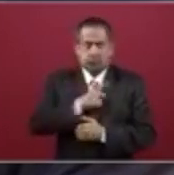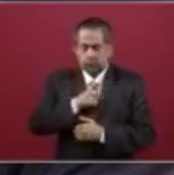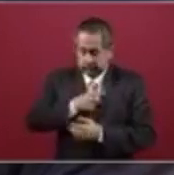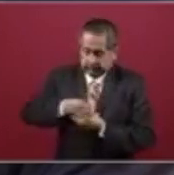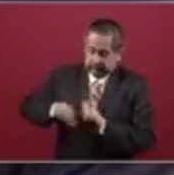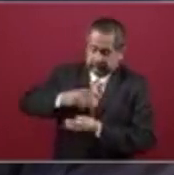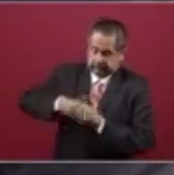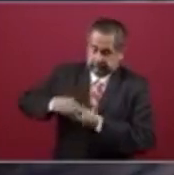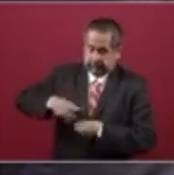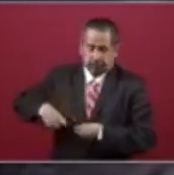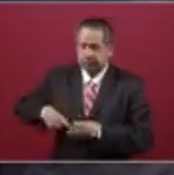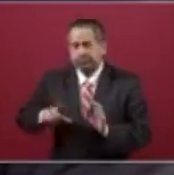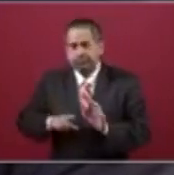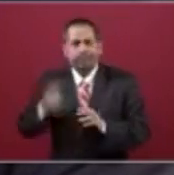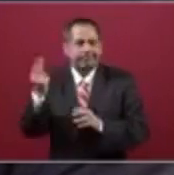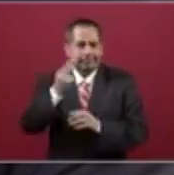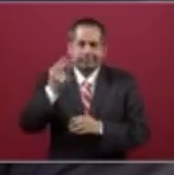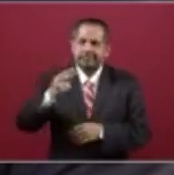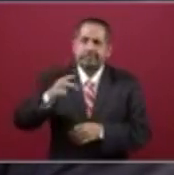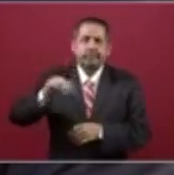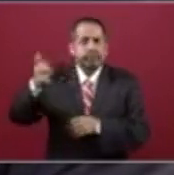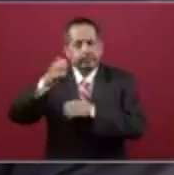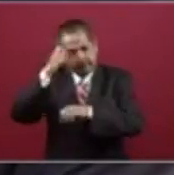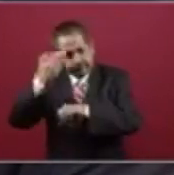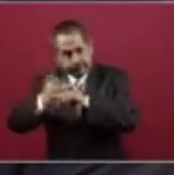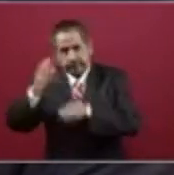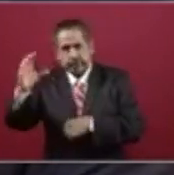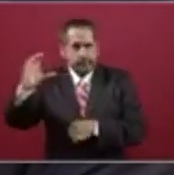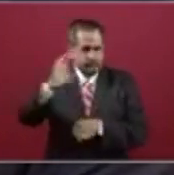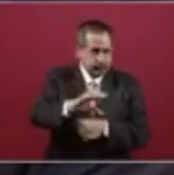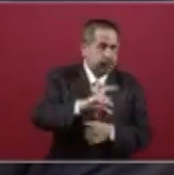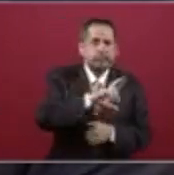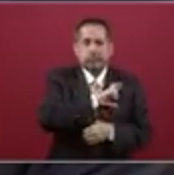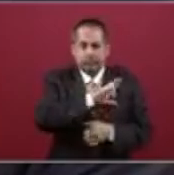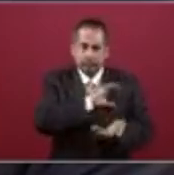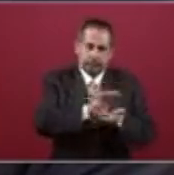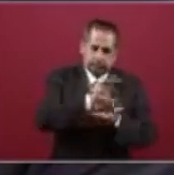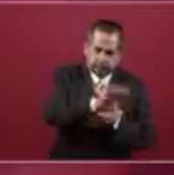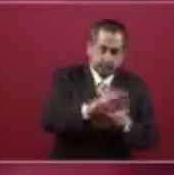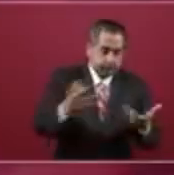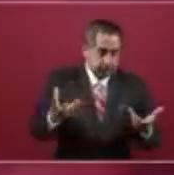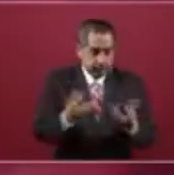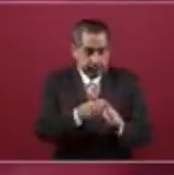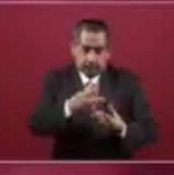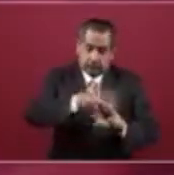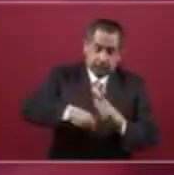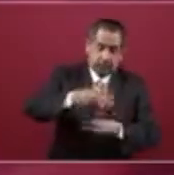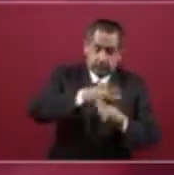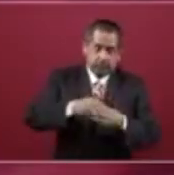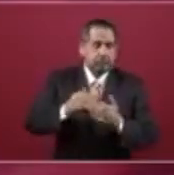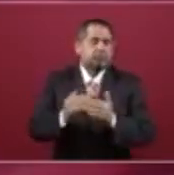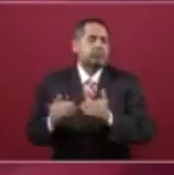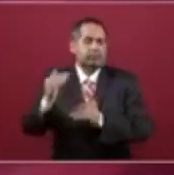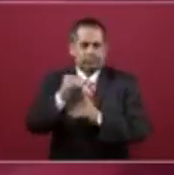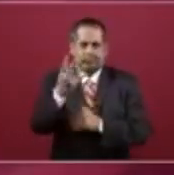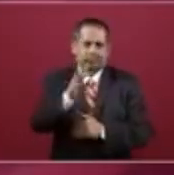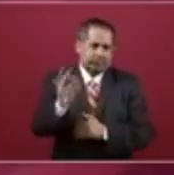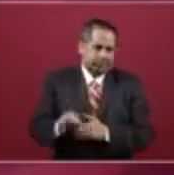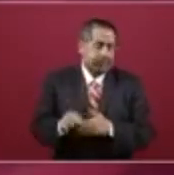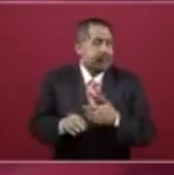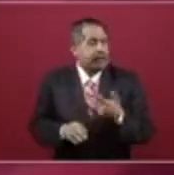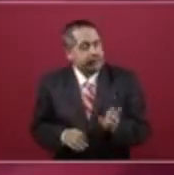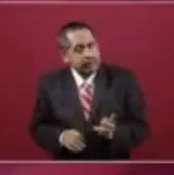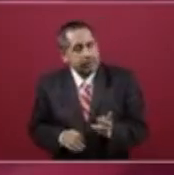inversión pública. Necesitamos de la participación del sector privado, nacional y extranjero. Pero eso